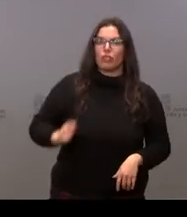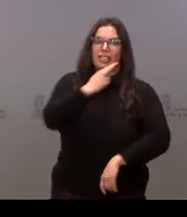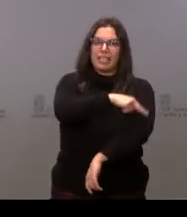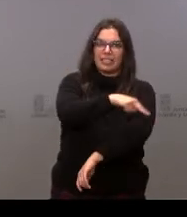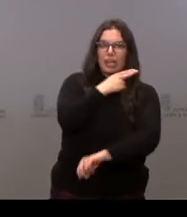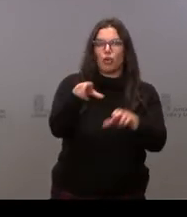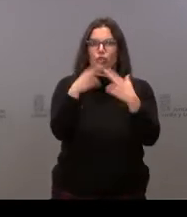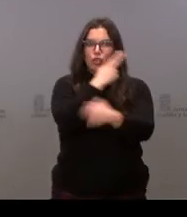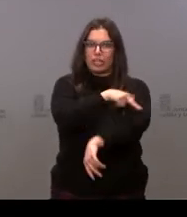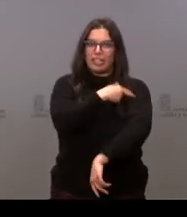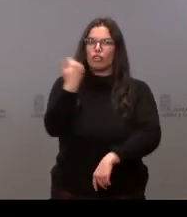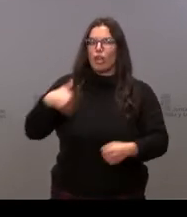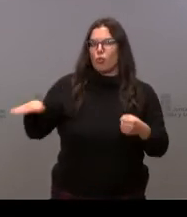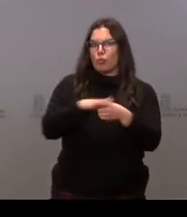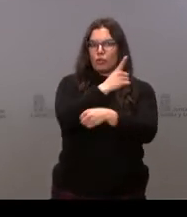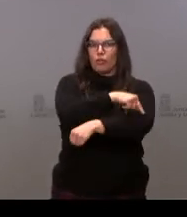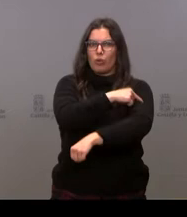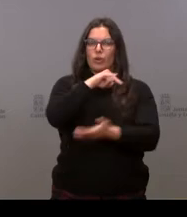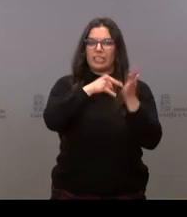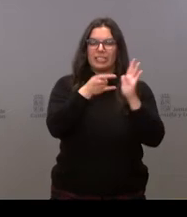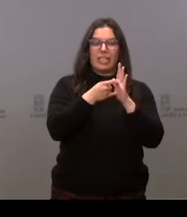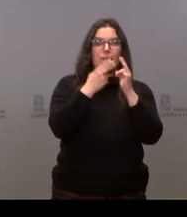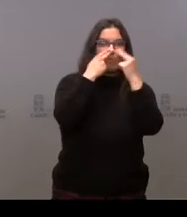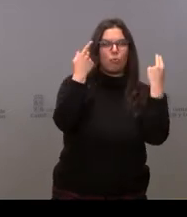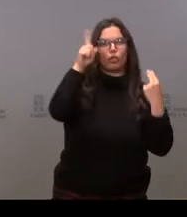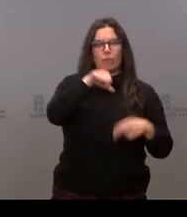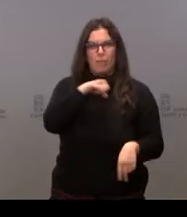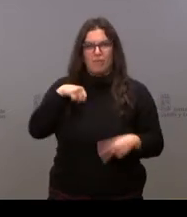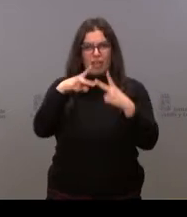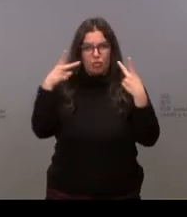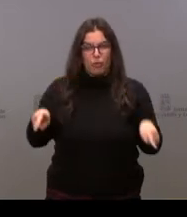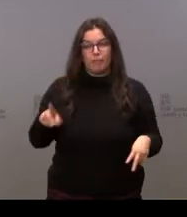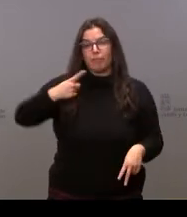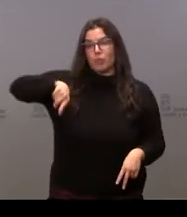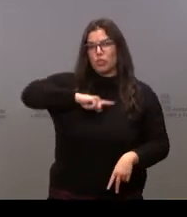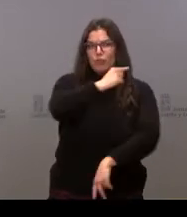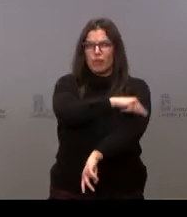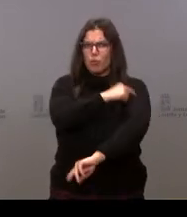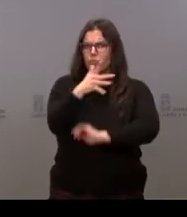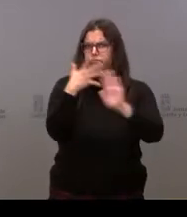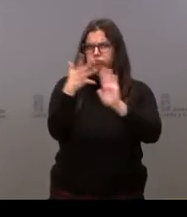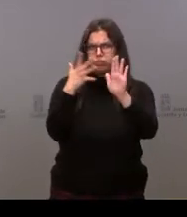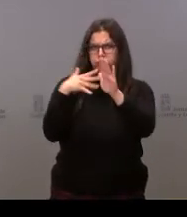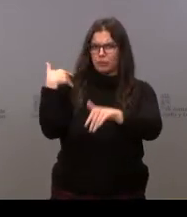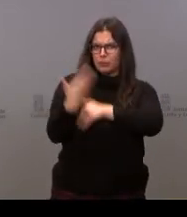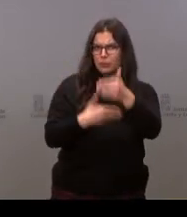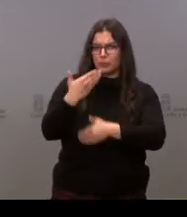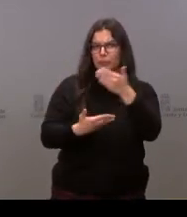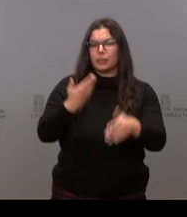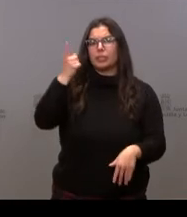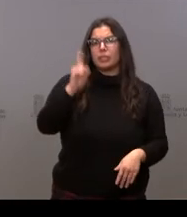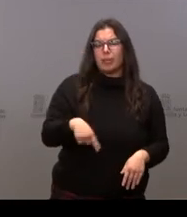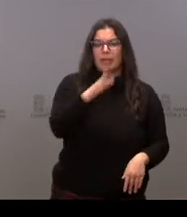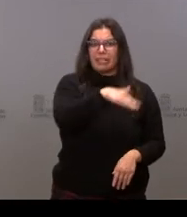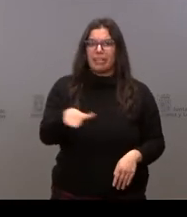del sistema público pero también del sector privado estamos vacunando con mucha rapidez a los chavales entre